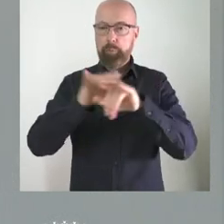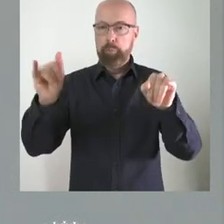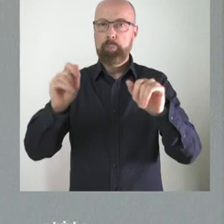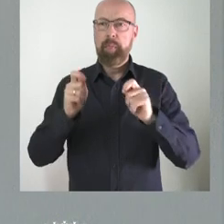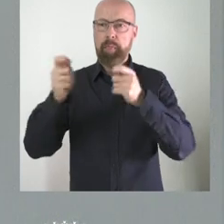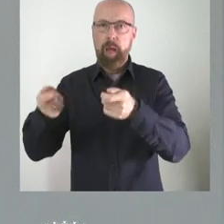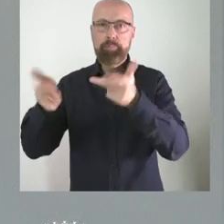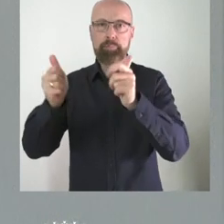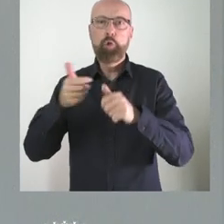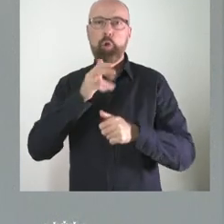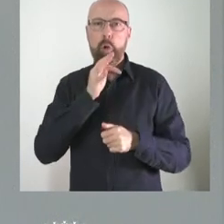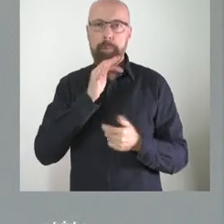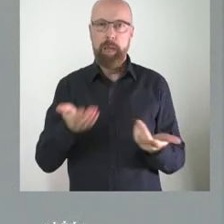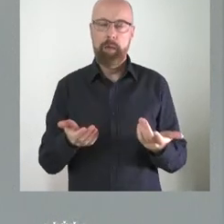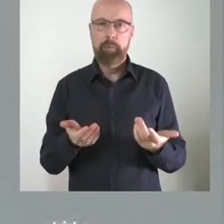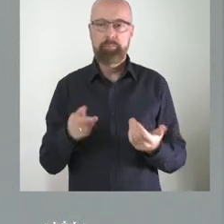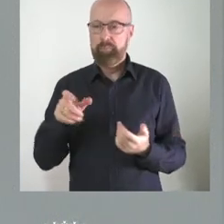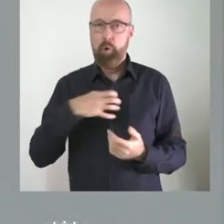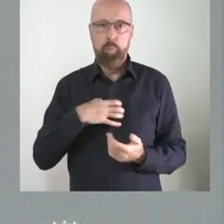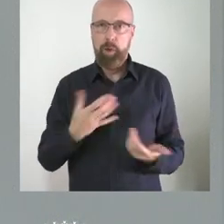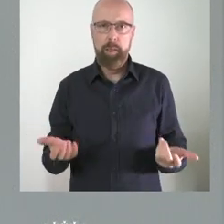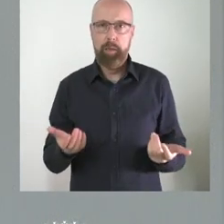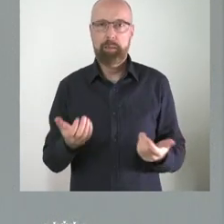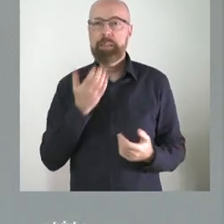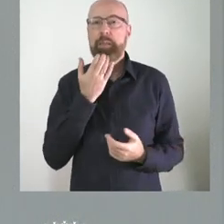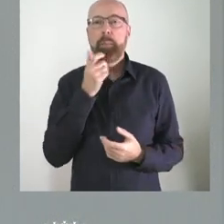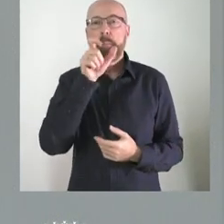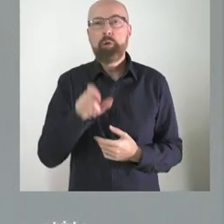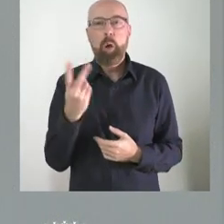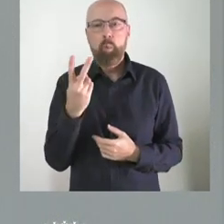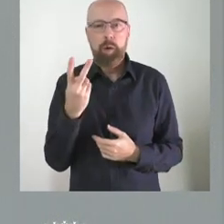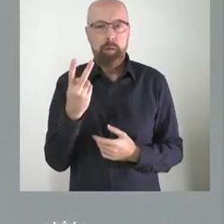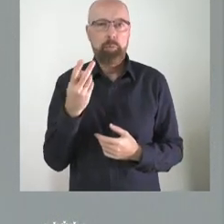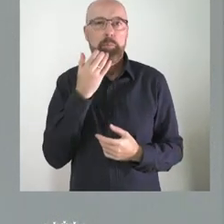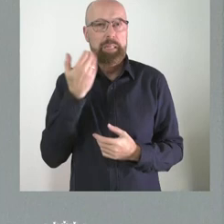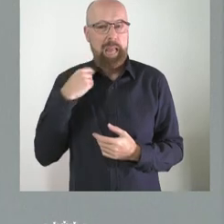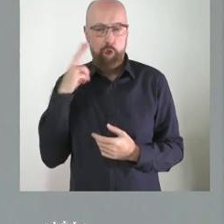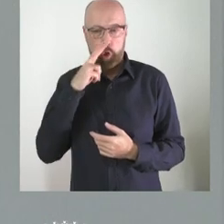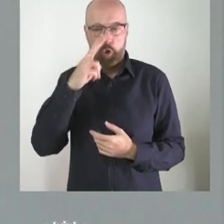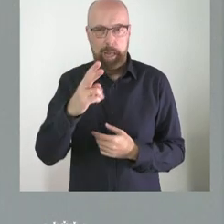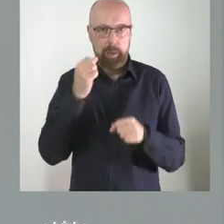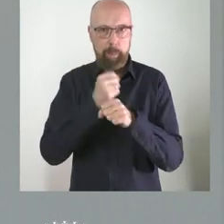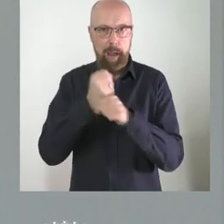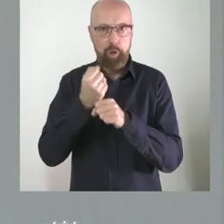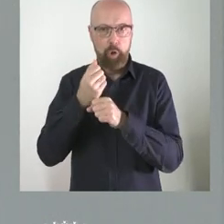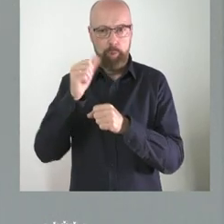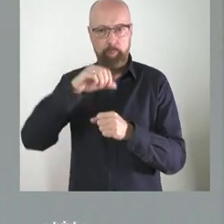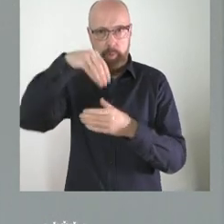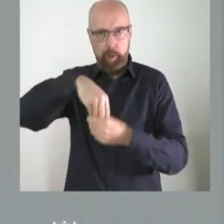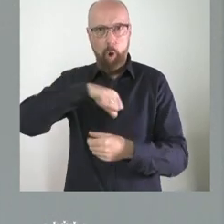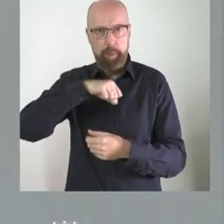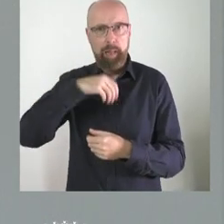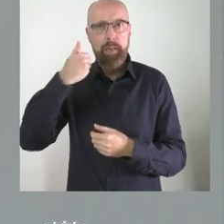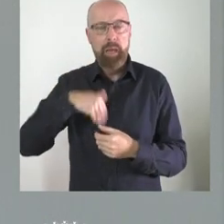lo que no puede pasar que una persona que lleva dos años trabajando en un hospital y que